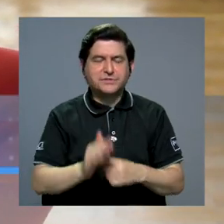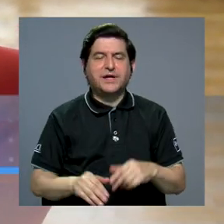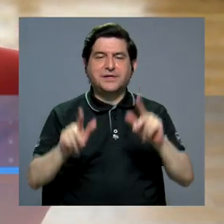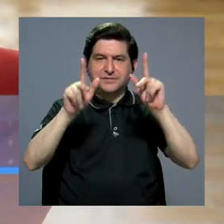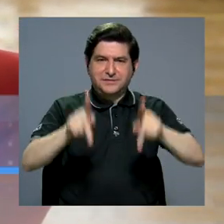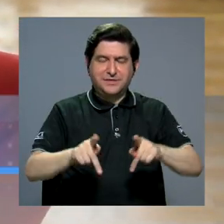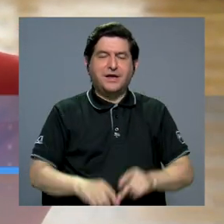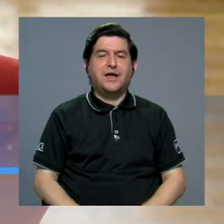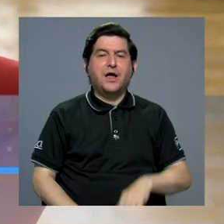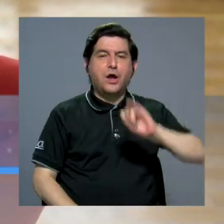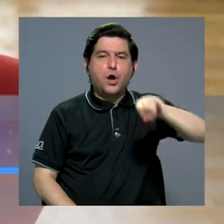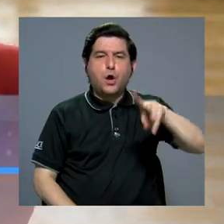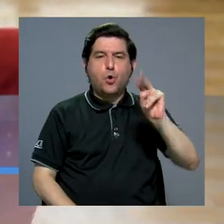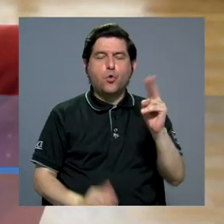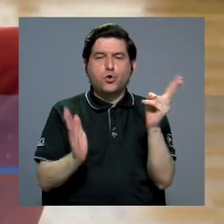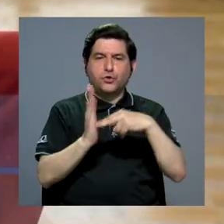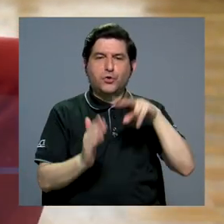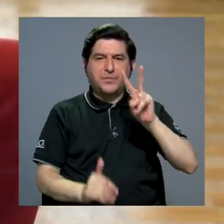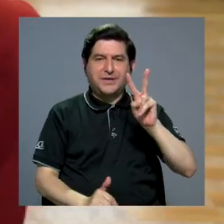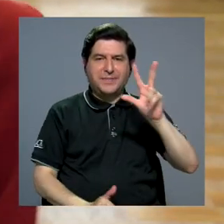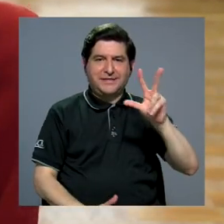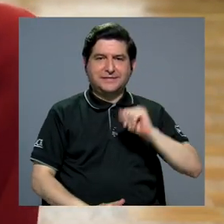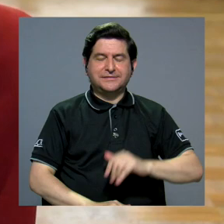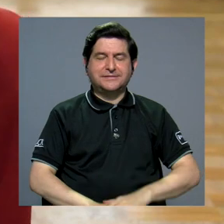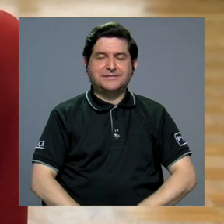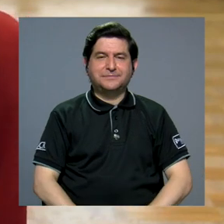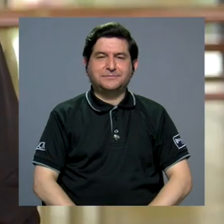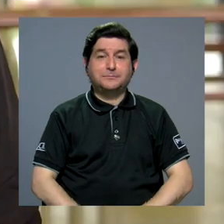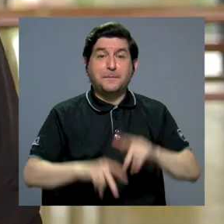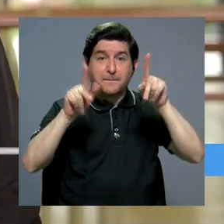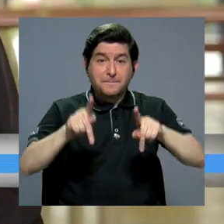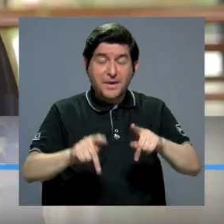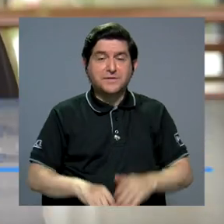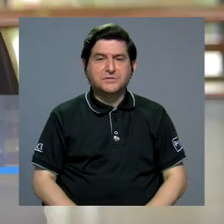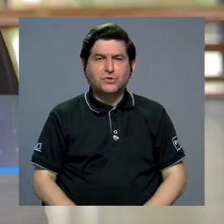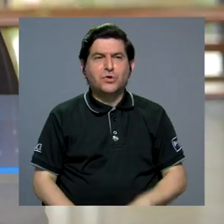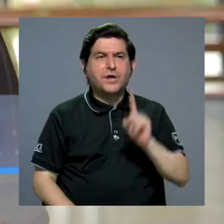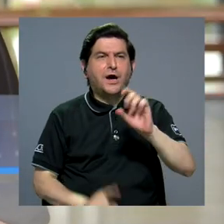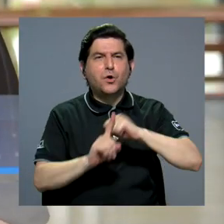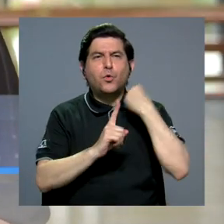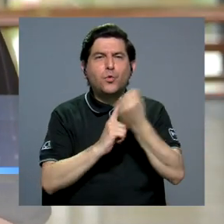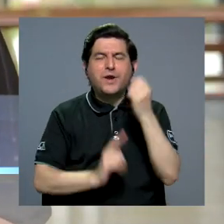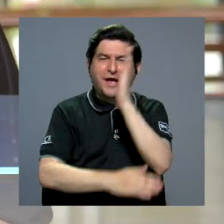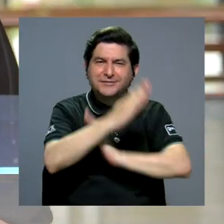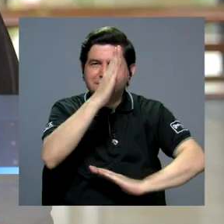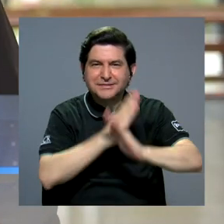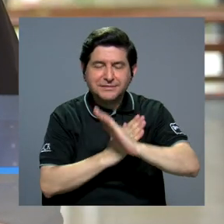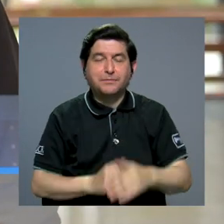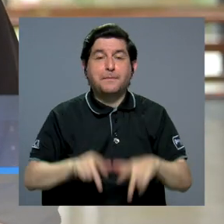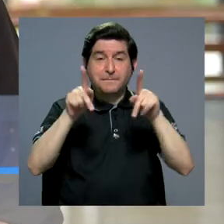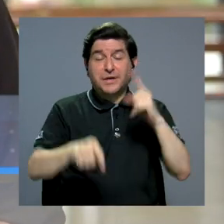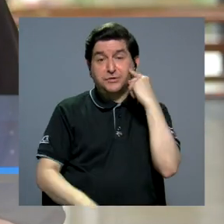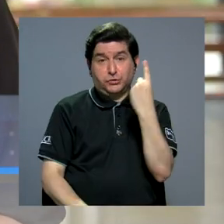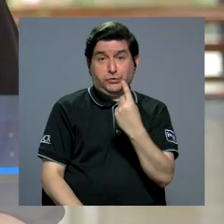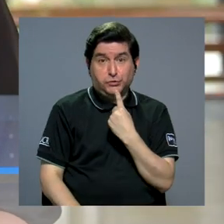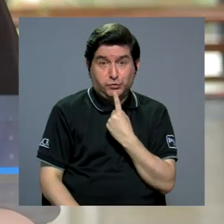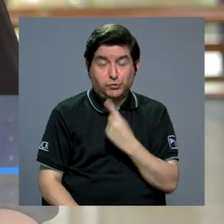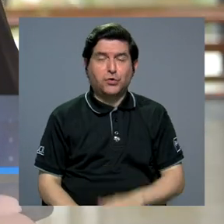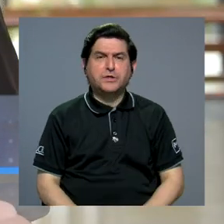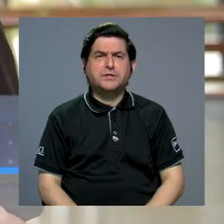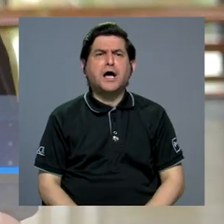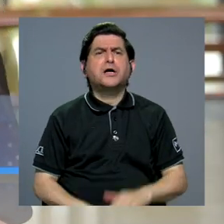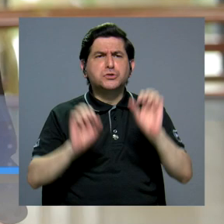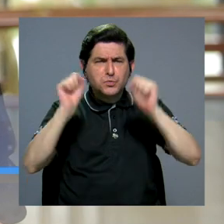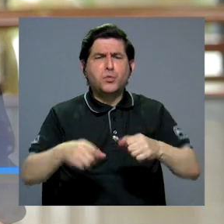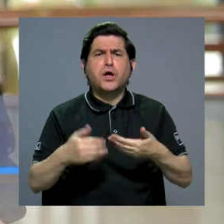al público en junio del 2023. Las personas que presentan alguna condición de discapacidad, como las personas sordas, son